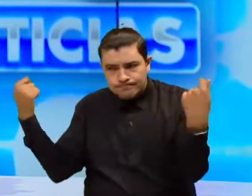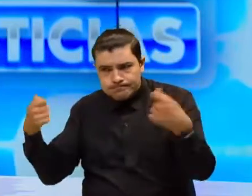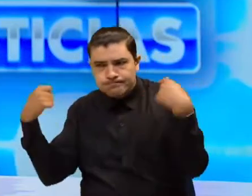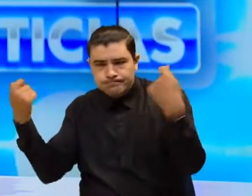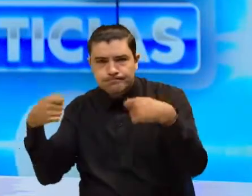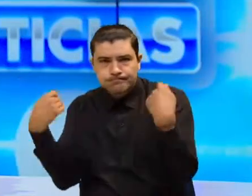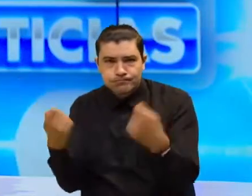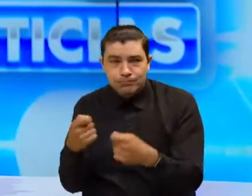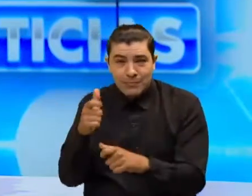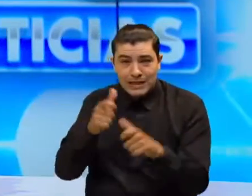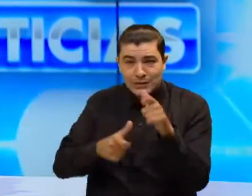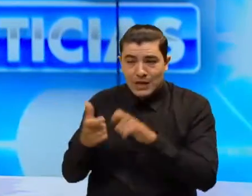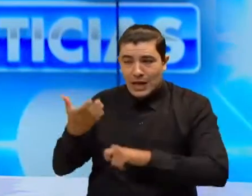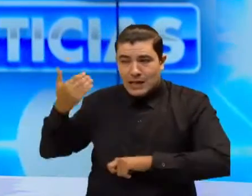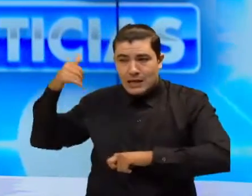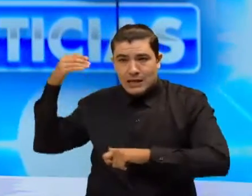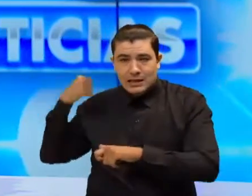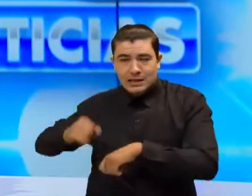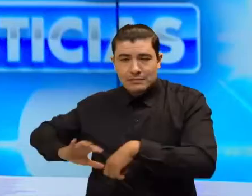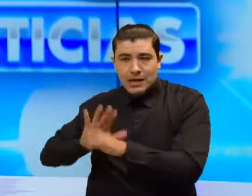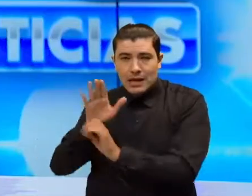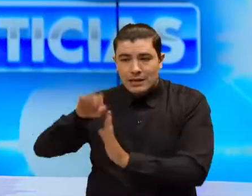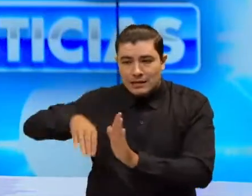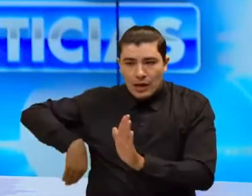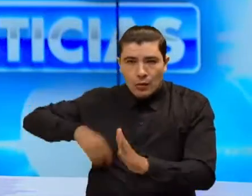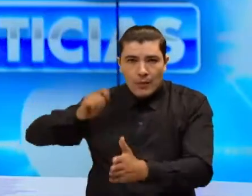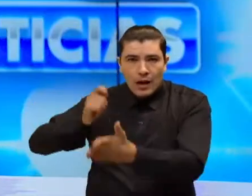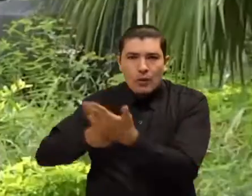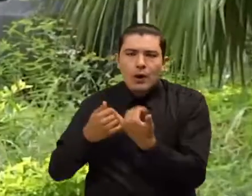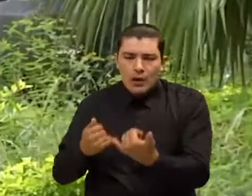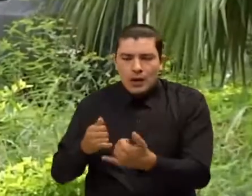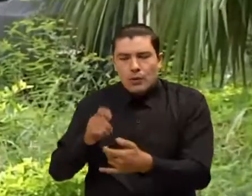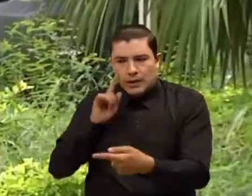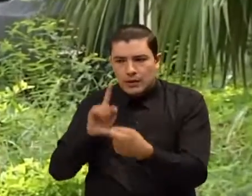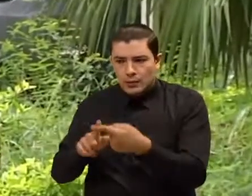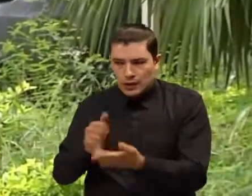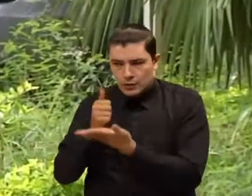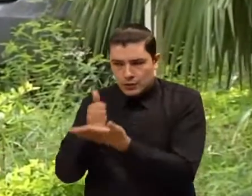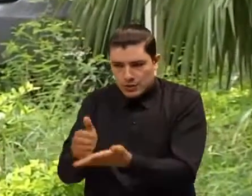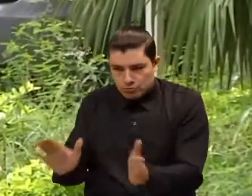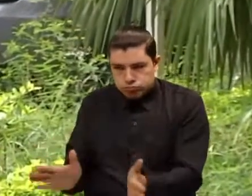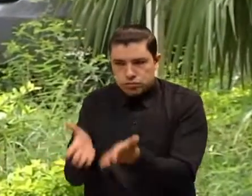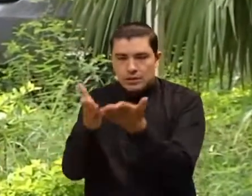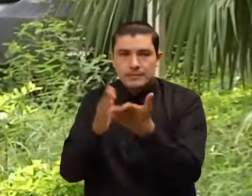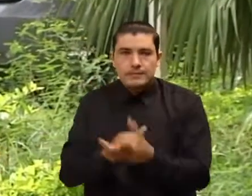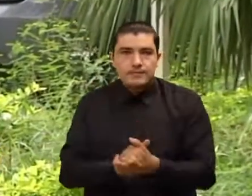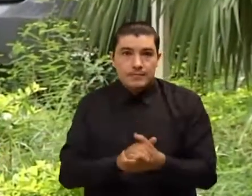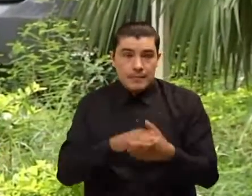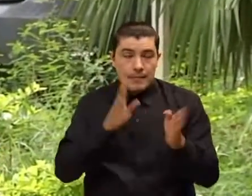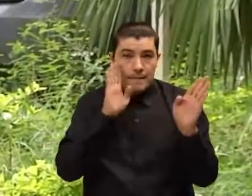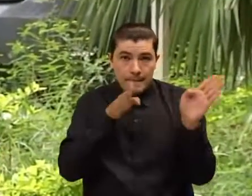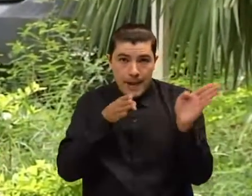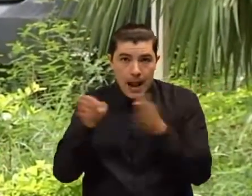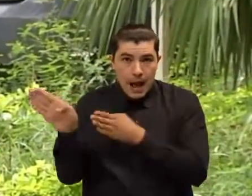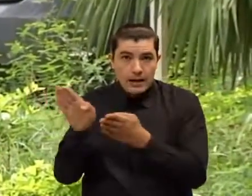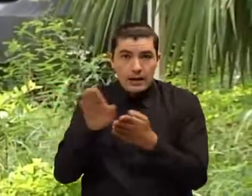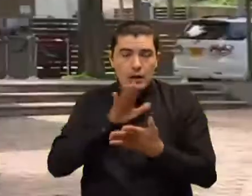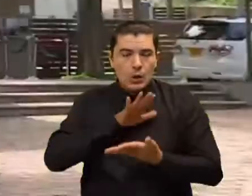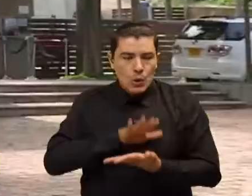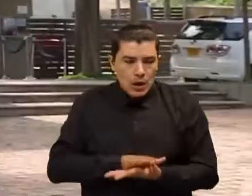que en pandemias se atrasaron en los pagos el plan de alivio es bastante flexible para el deudor